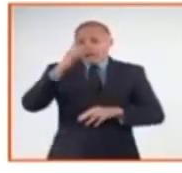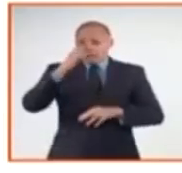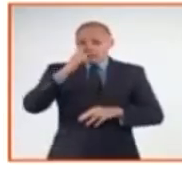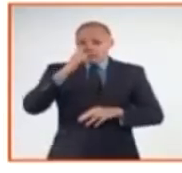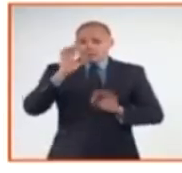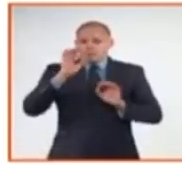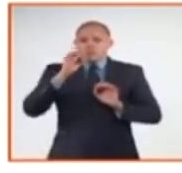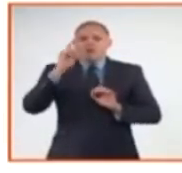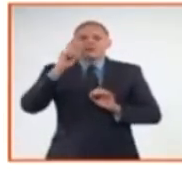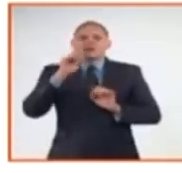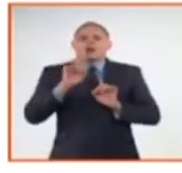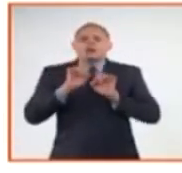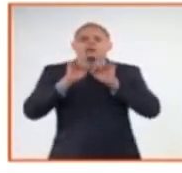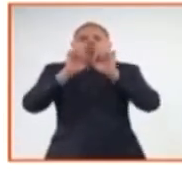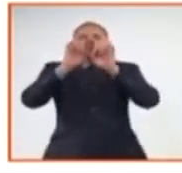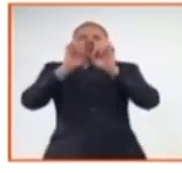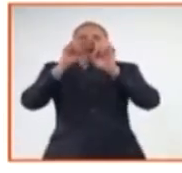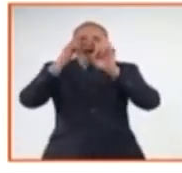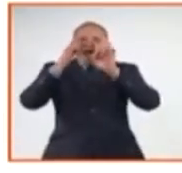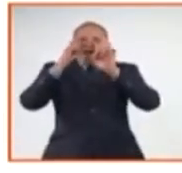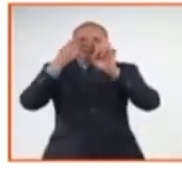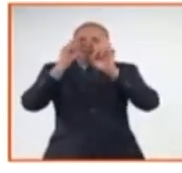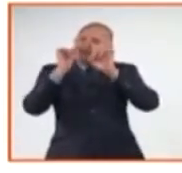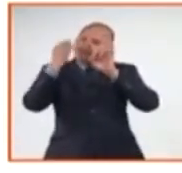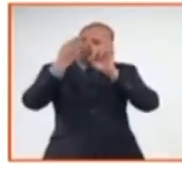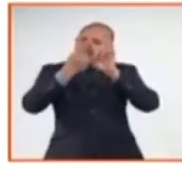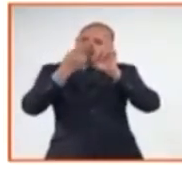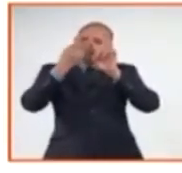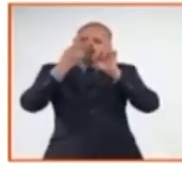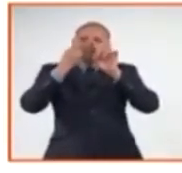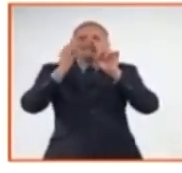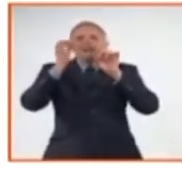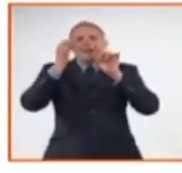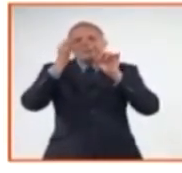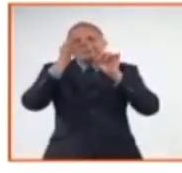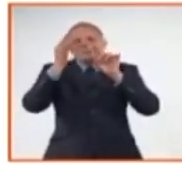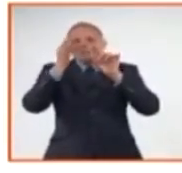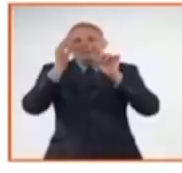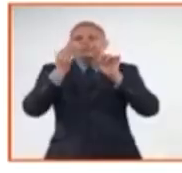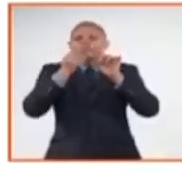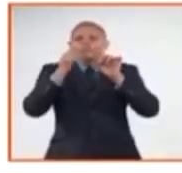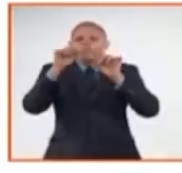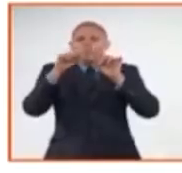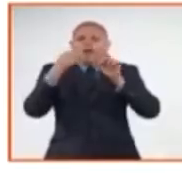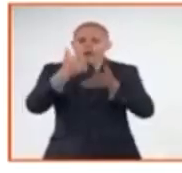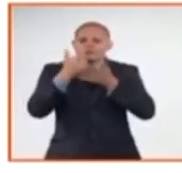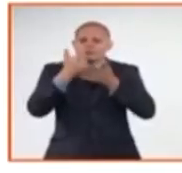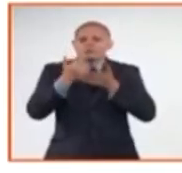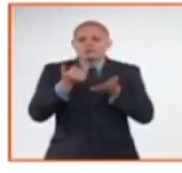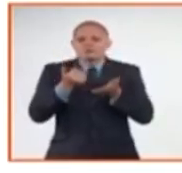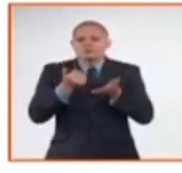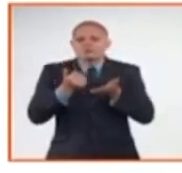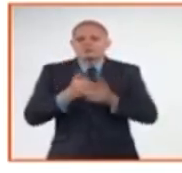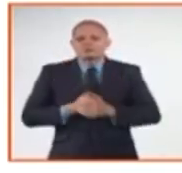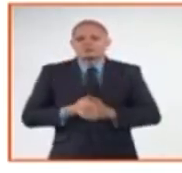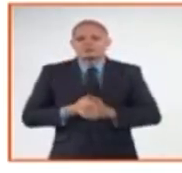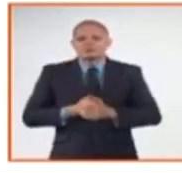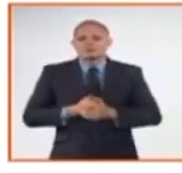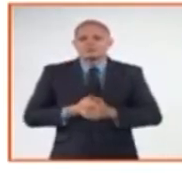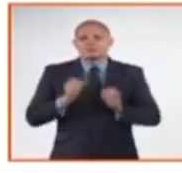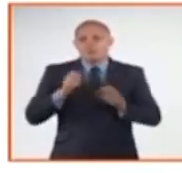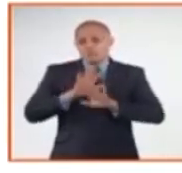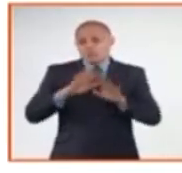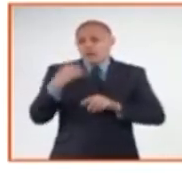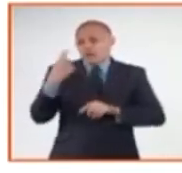clase y gg que es la inmunoglobulina bueno sistémica ahí yo les representó como cuando uno vacuna por la vía